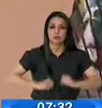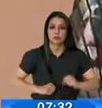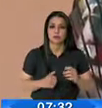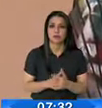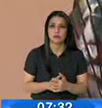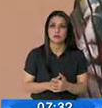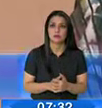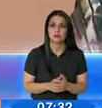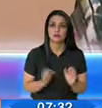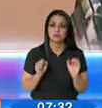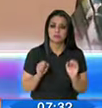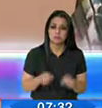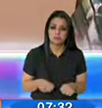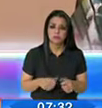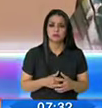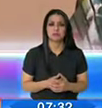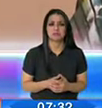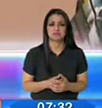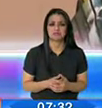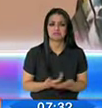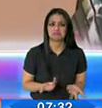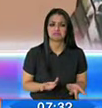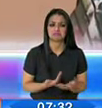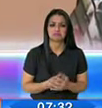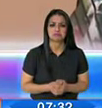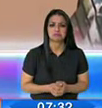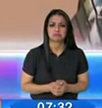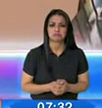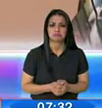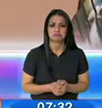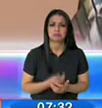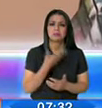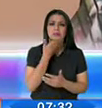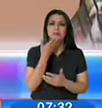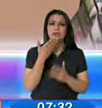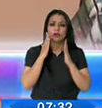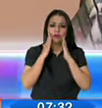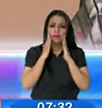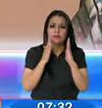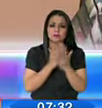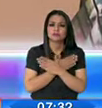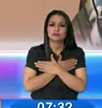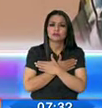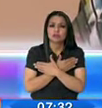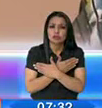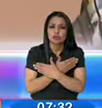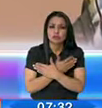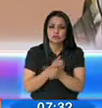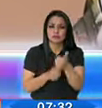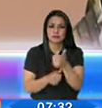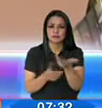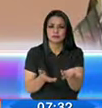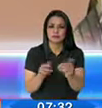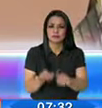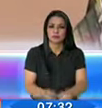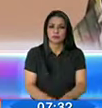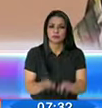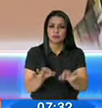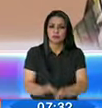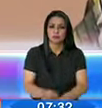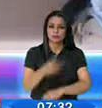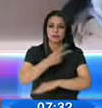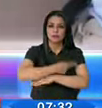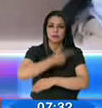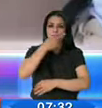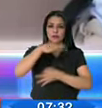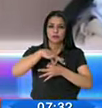que se brinde una más cálida y asistencia en ese día de las